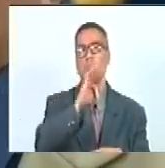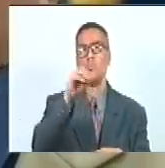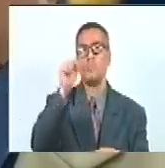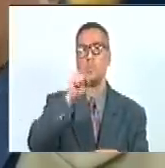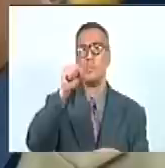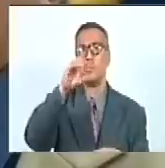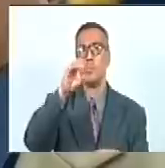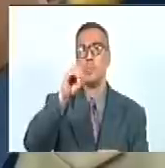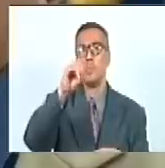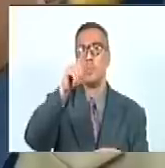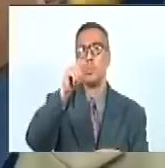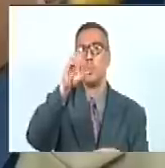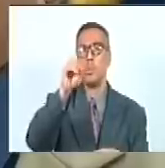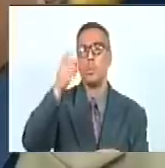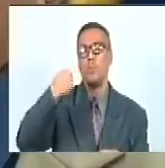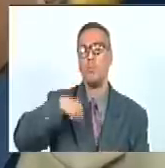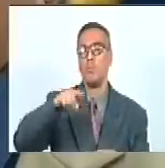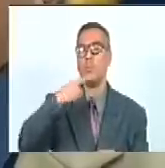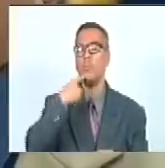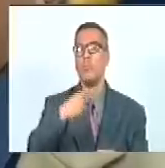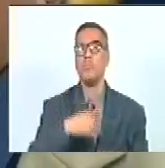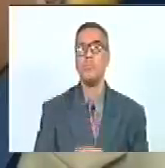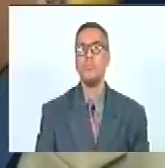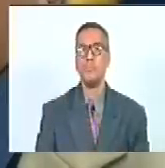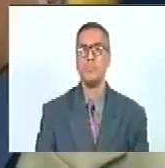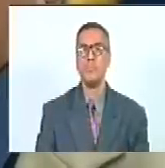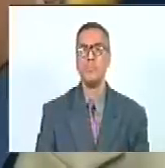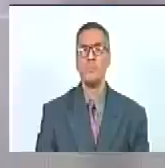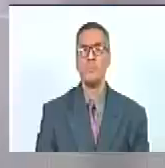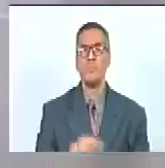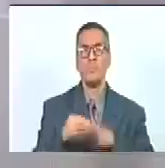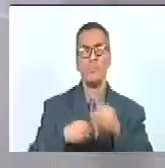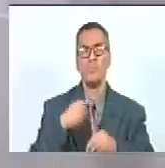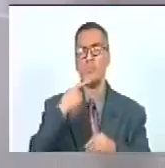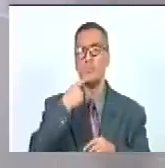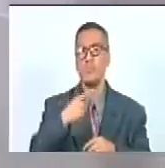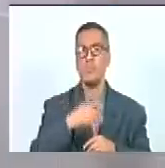Rojas, tenemos que decir, como dijera